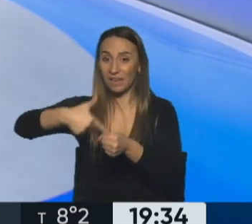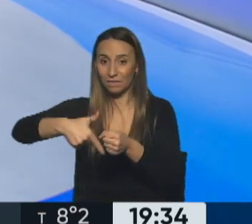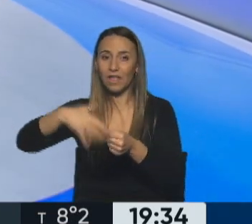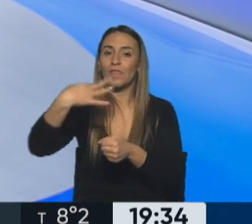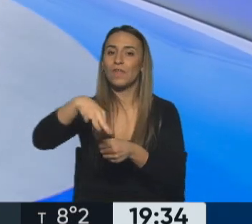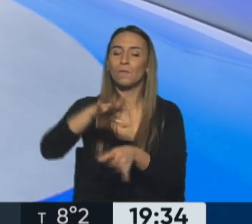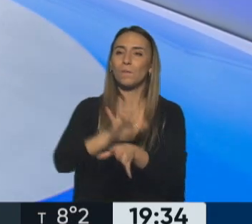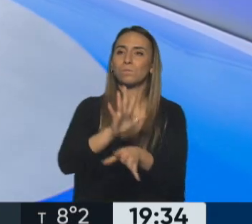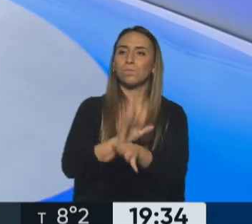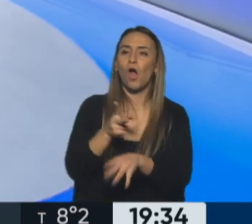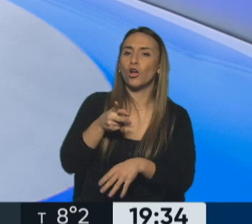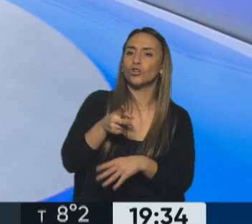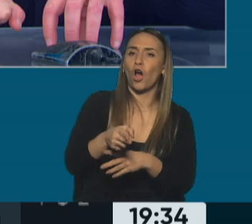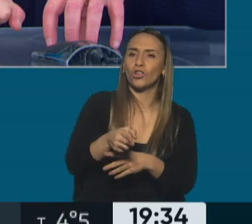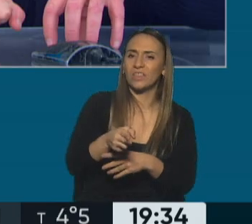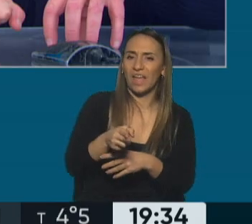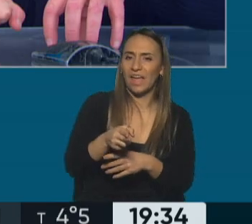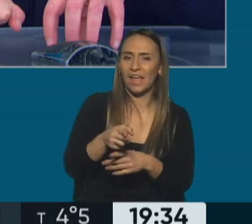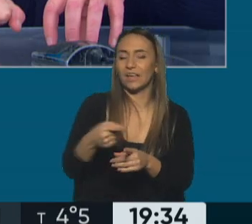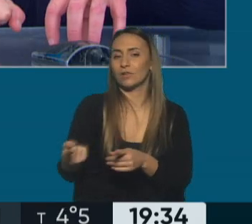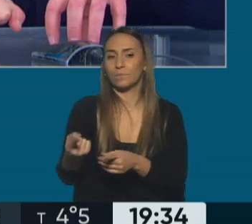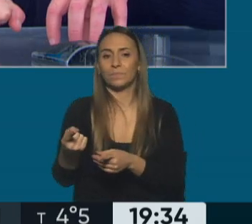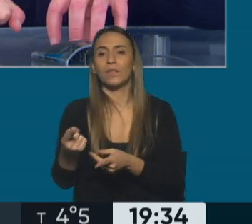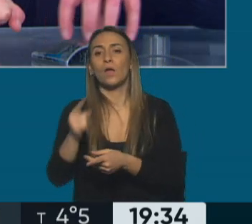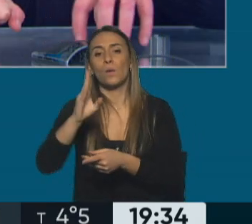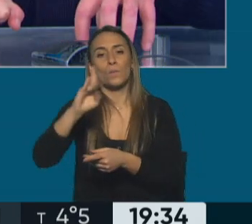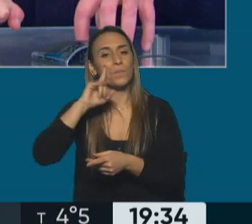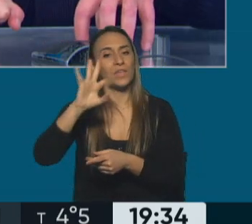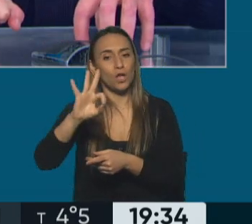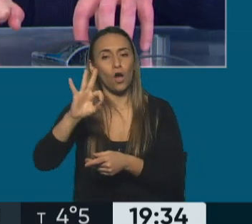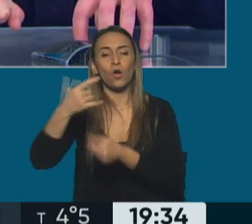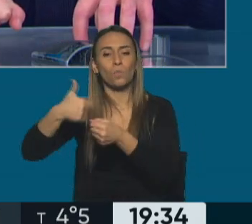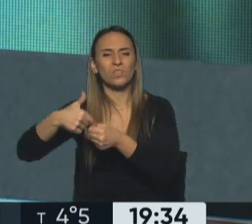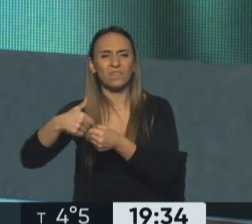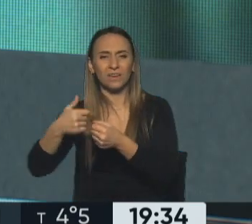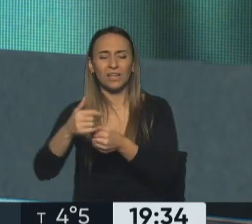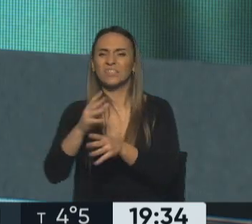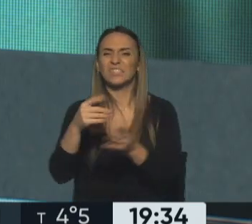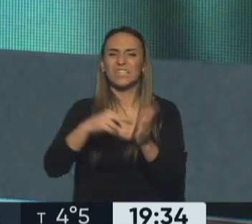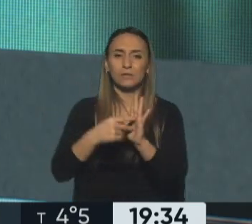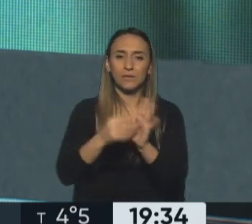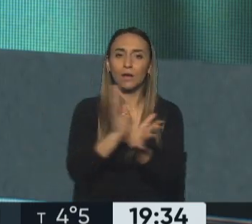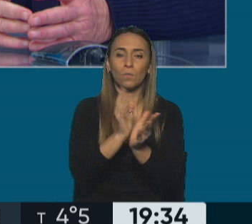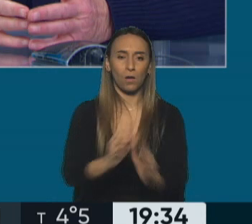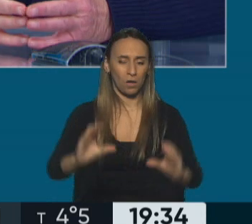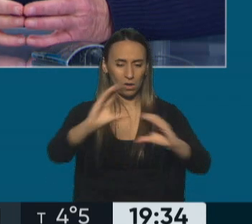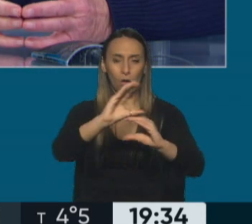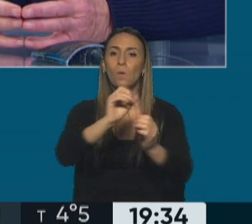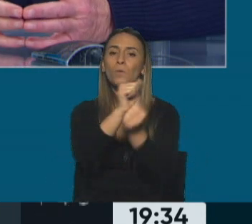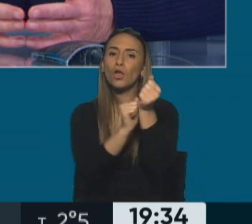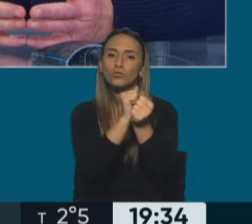Sí. ¿no? Entonces lo que se habla del corte es el porcentaje. ¿Está bien eso? ¿Está mal?